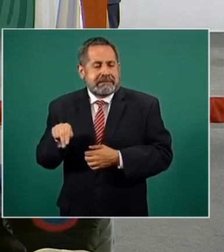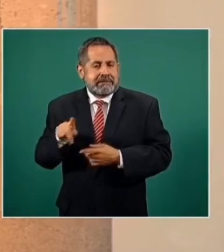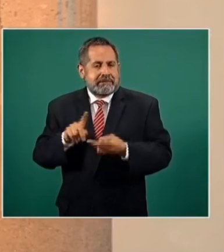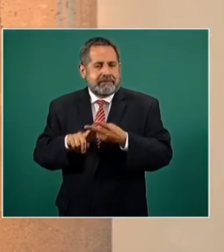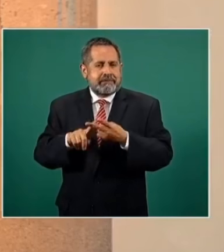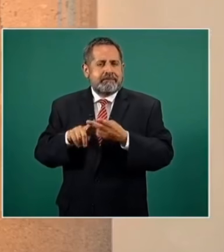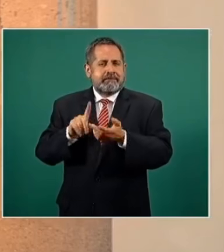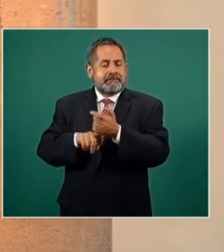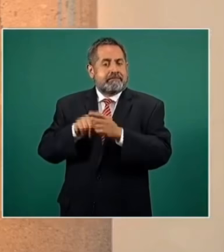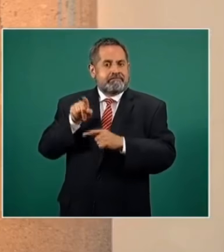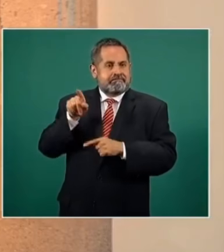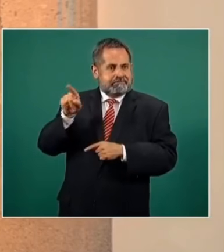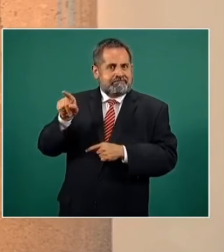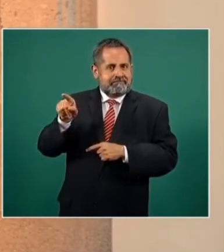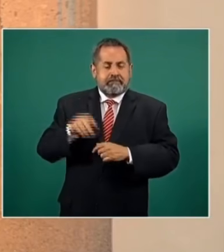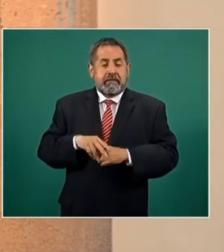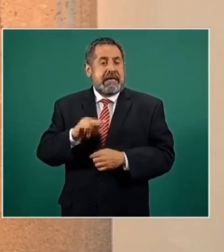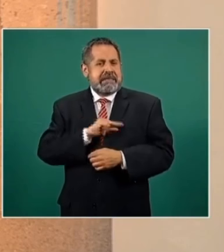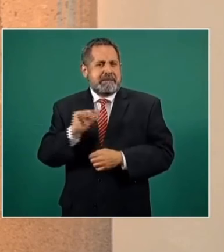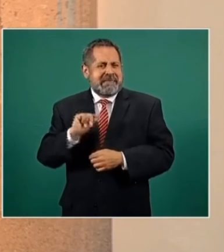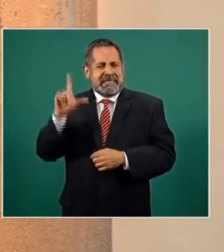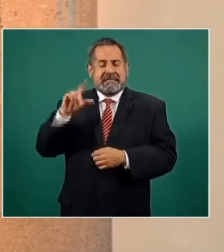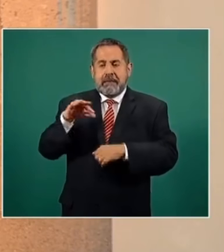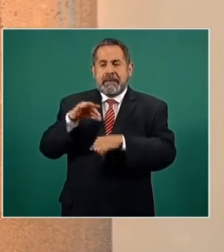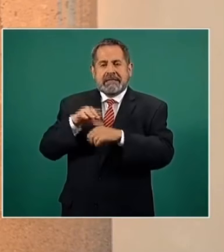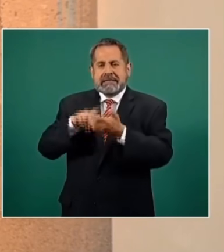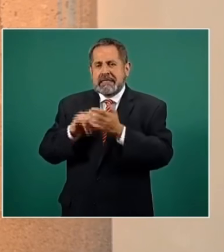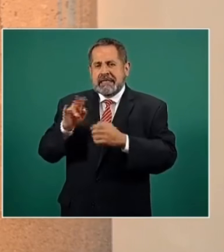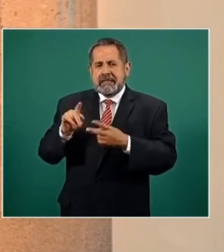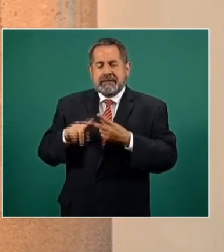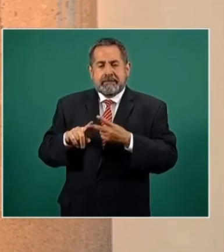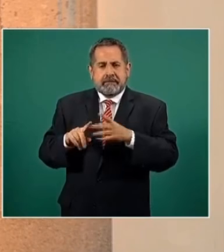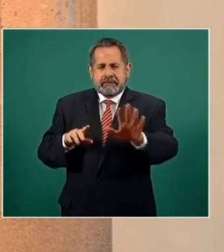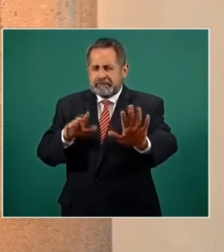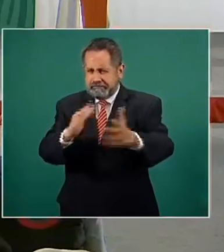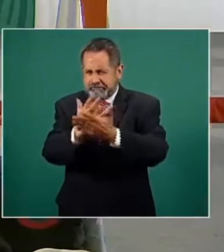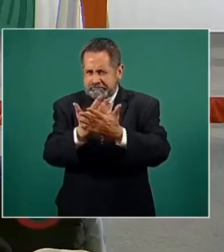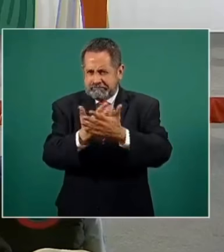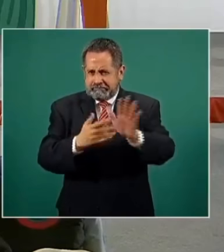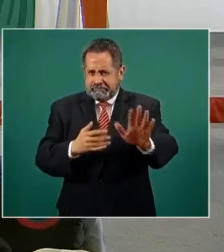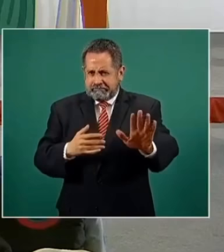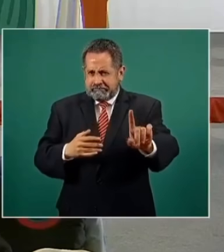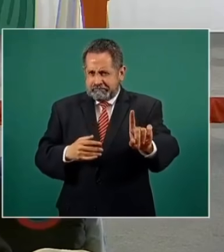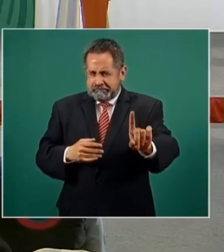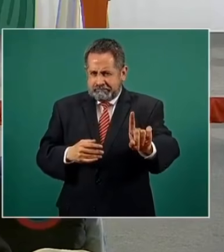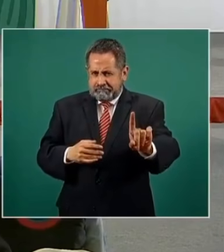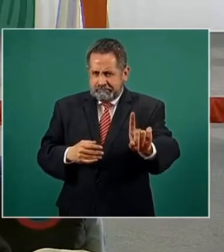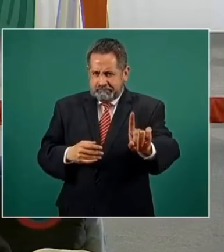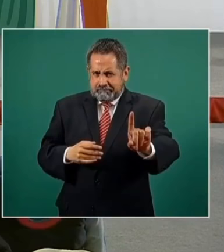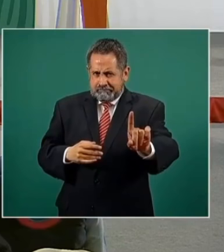Public Health. Especialista en medicina interna por el Instituto Nacional de Nutrición. Párate. La Universidad